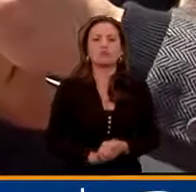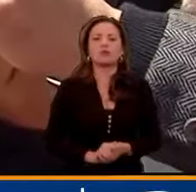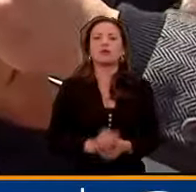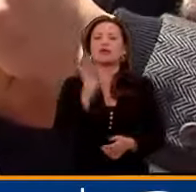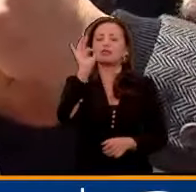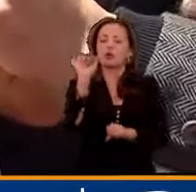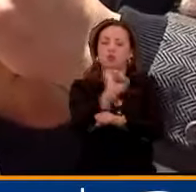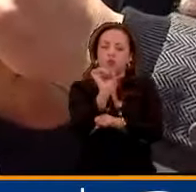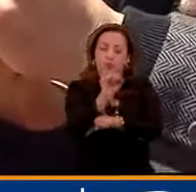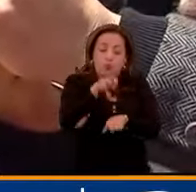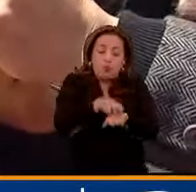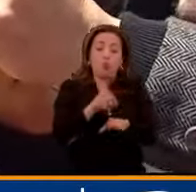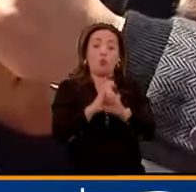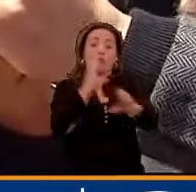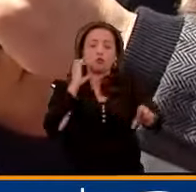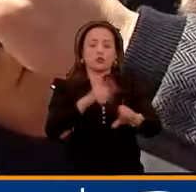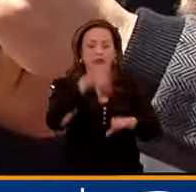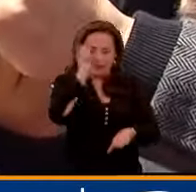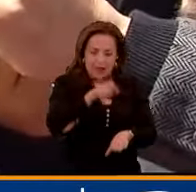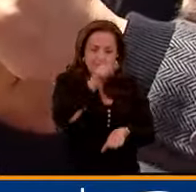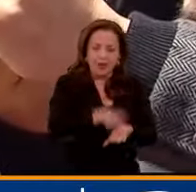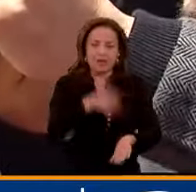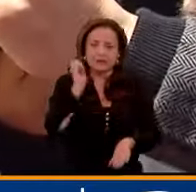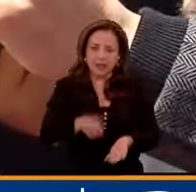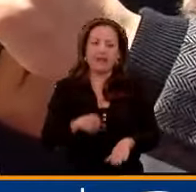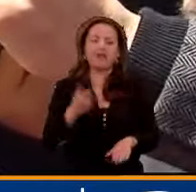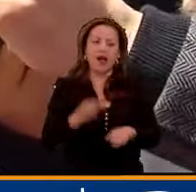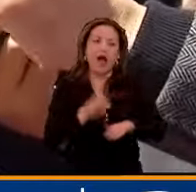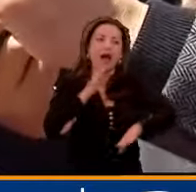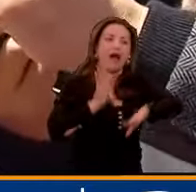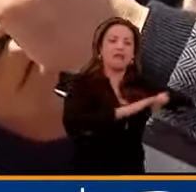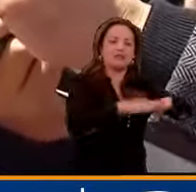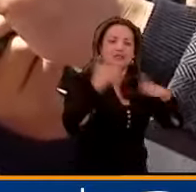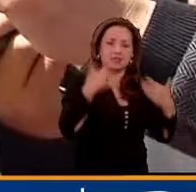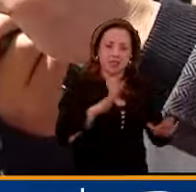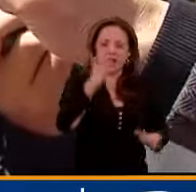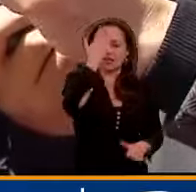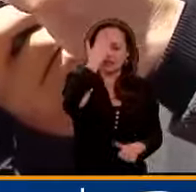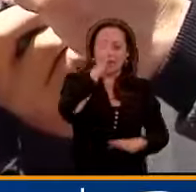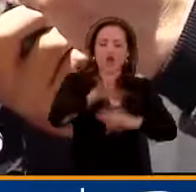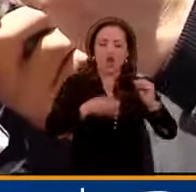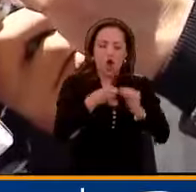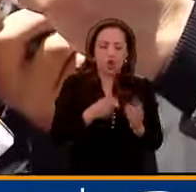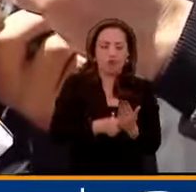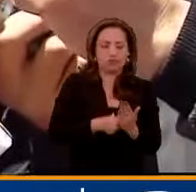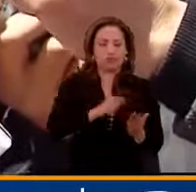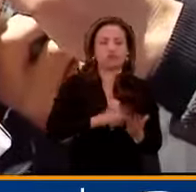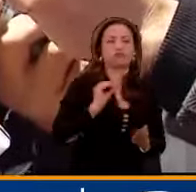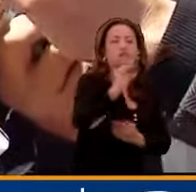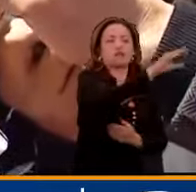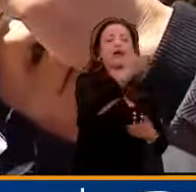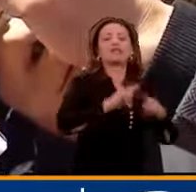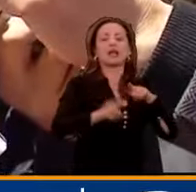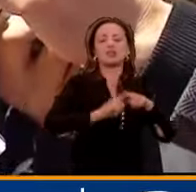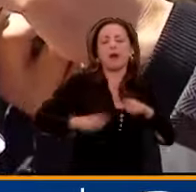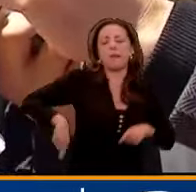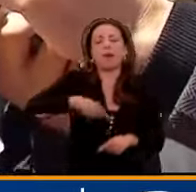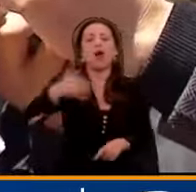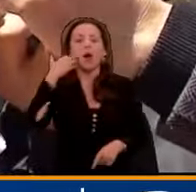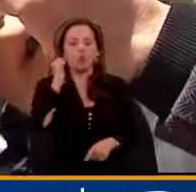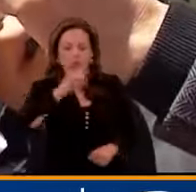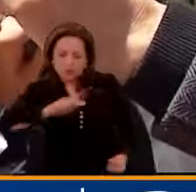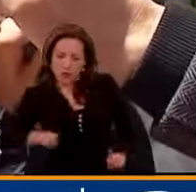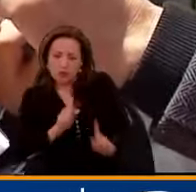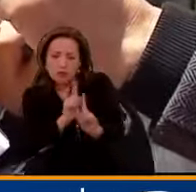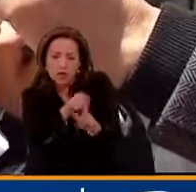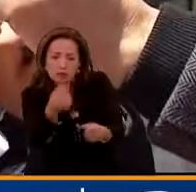y ellos tienen que estar en capacidad de activar el botón de pánico que ya tiene por medio de un código Transmilenio para que las mujeres nos podamos acercar a ellos